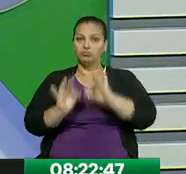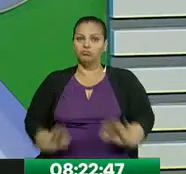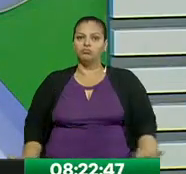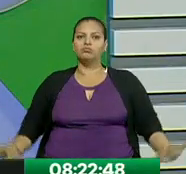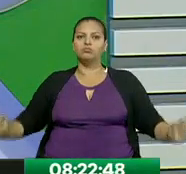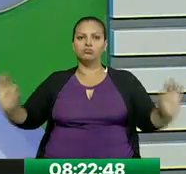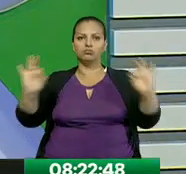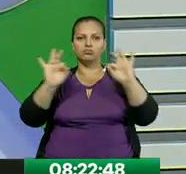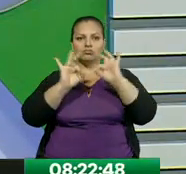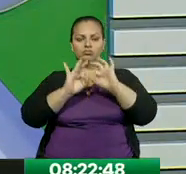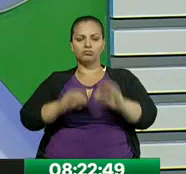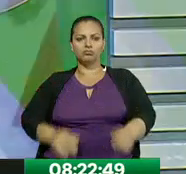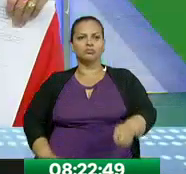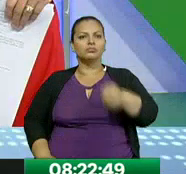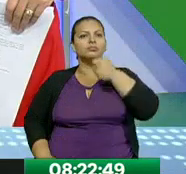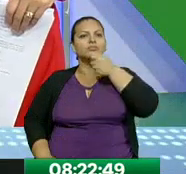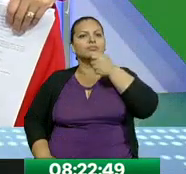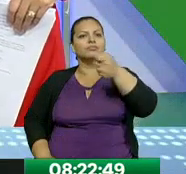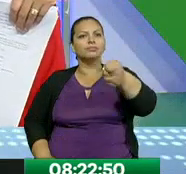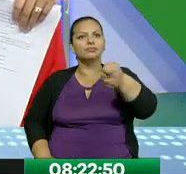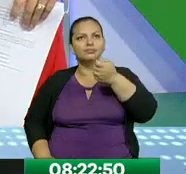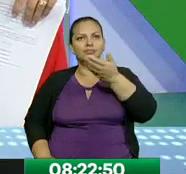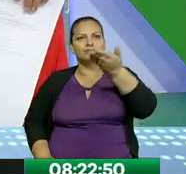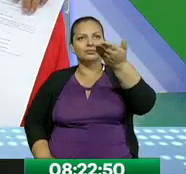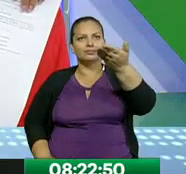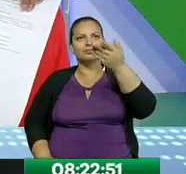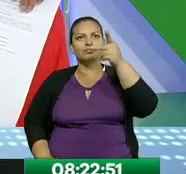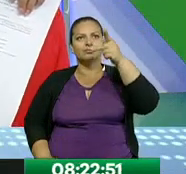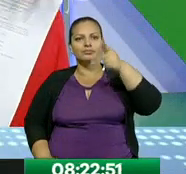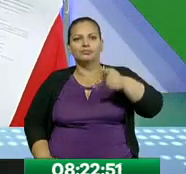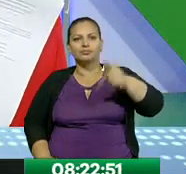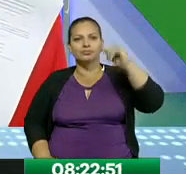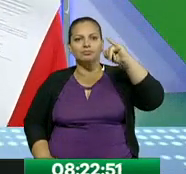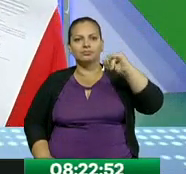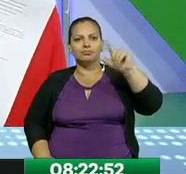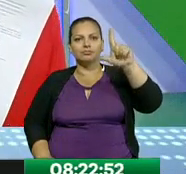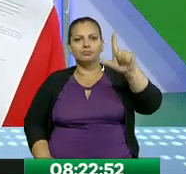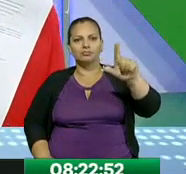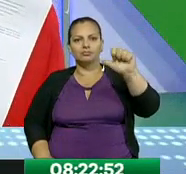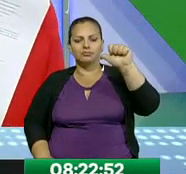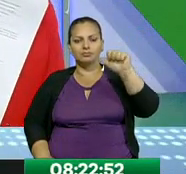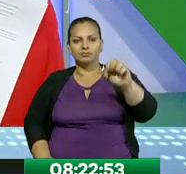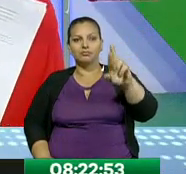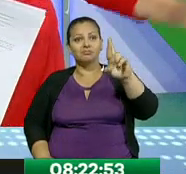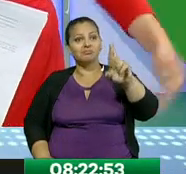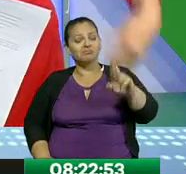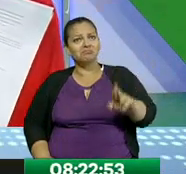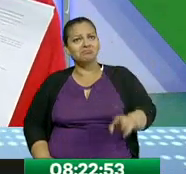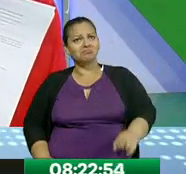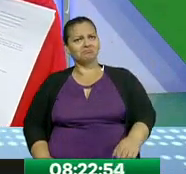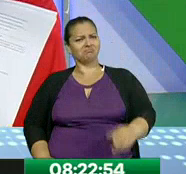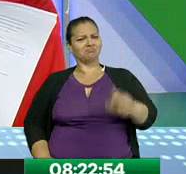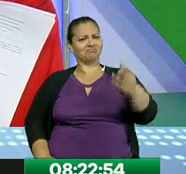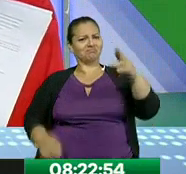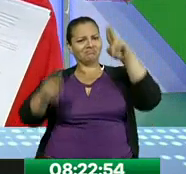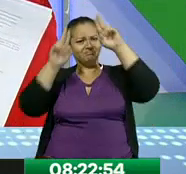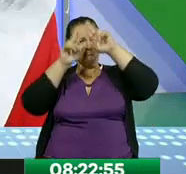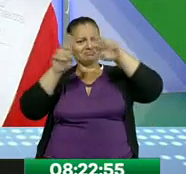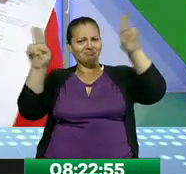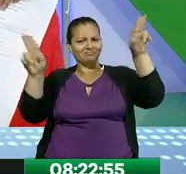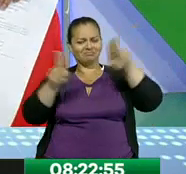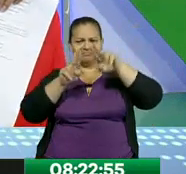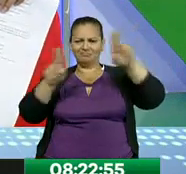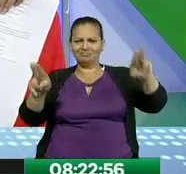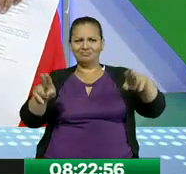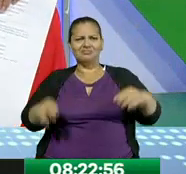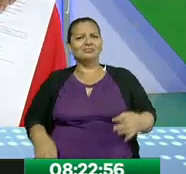enlazamos con nuestra querida compañera Pilar Vera, quien se encuentra ya en ese espíritu navideño también de rojo. Hoy todas las chicas